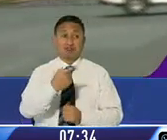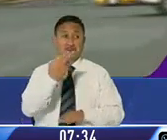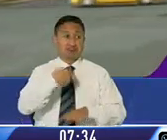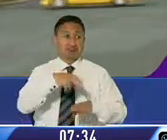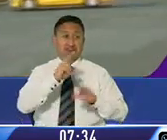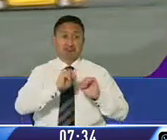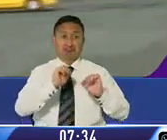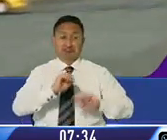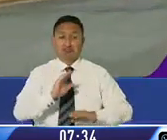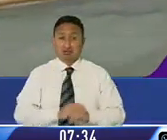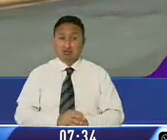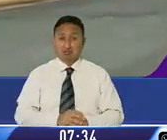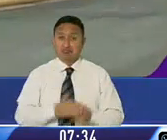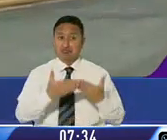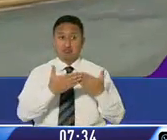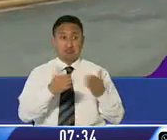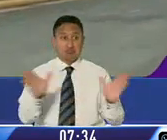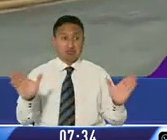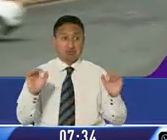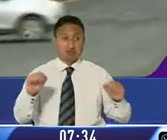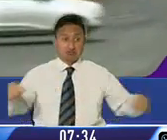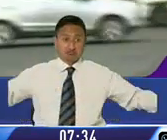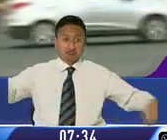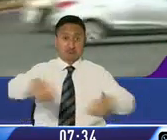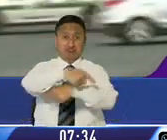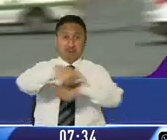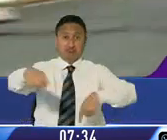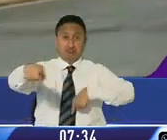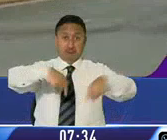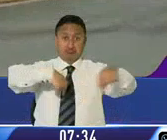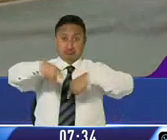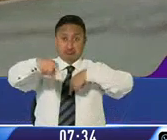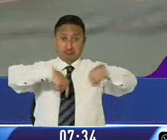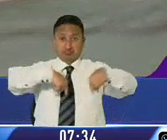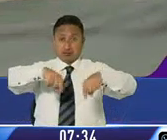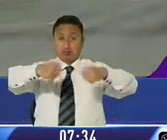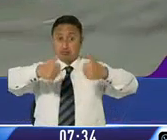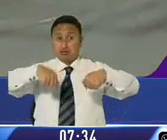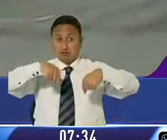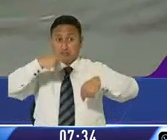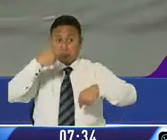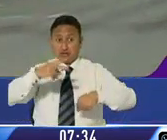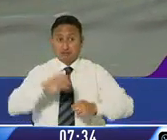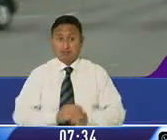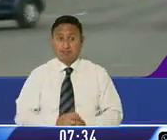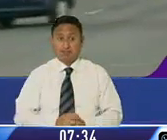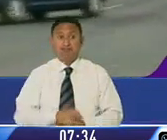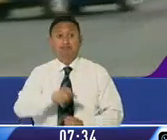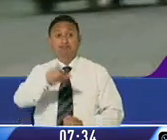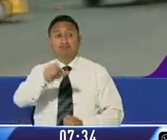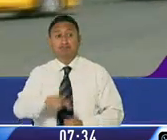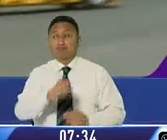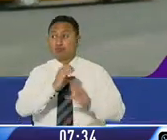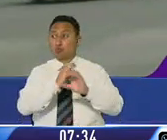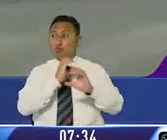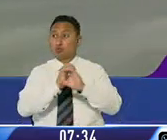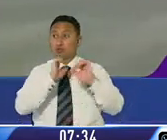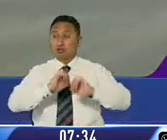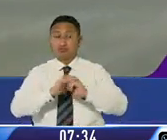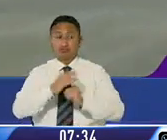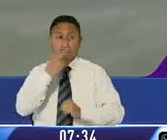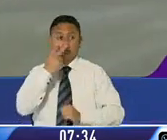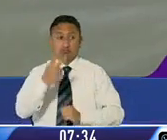aquí, totalmente habilitado el tránsito vehicular, como pueden ver en las imágenes. Inclusive varios buses hemos podido ver